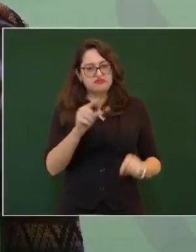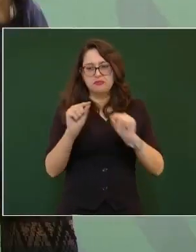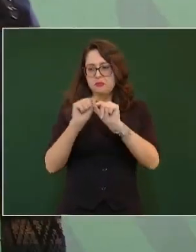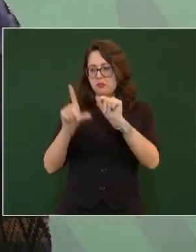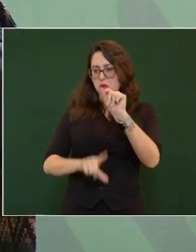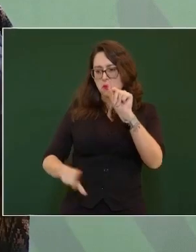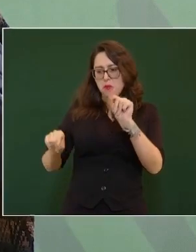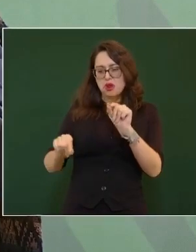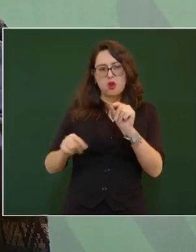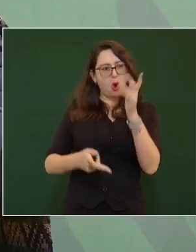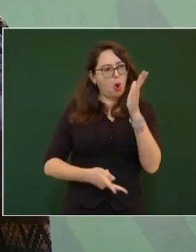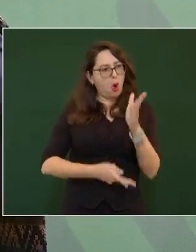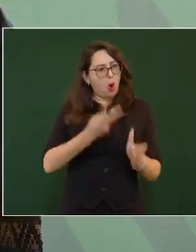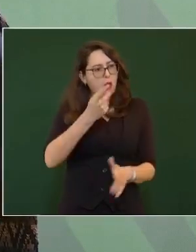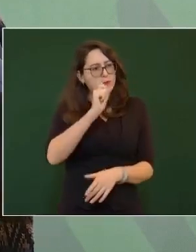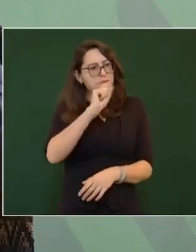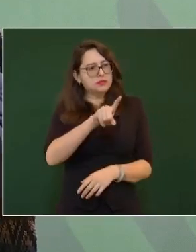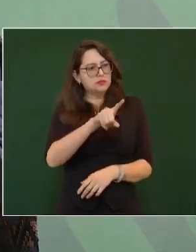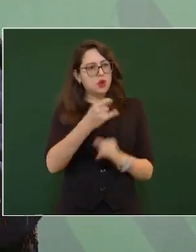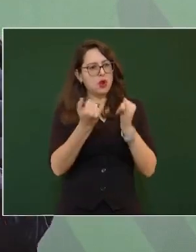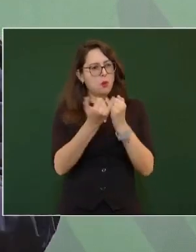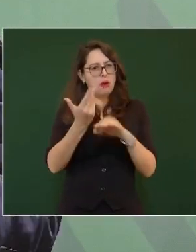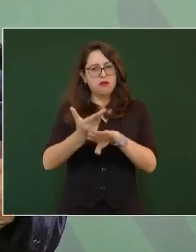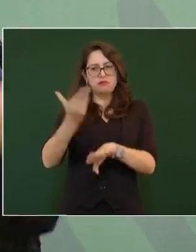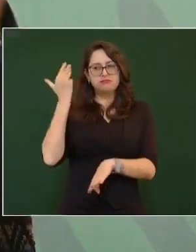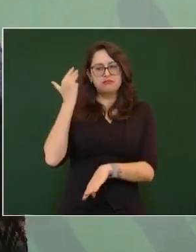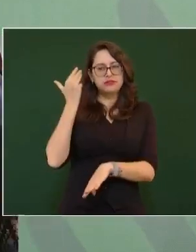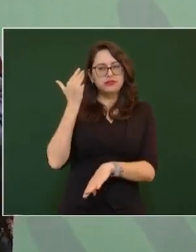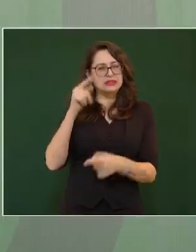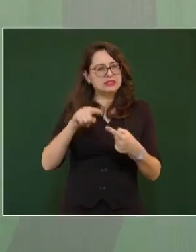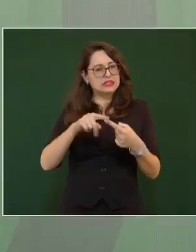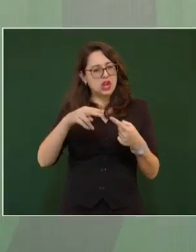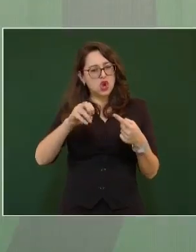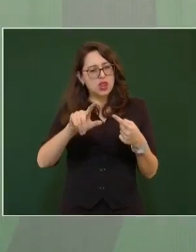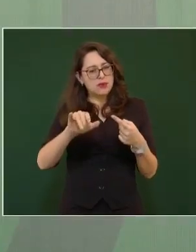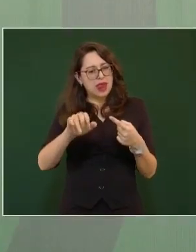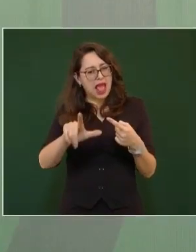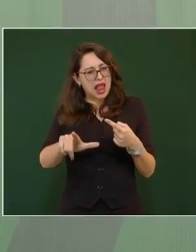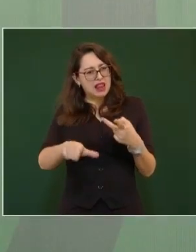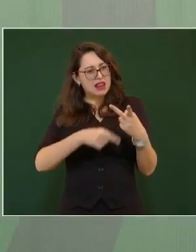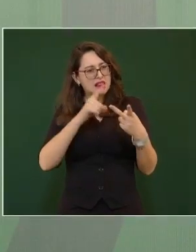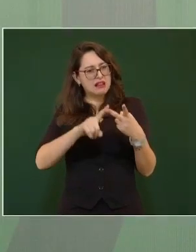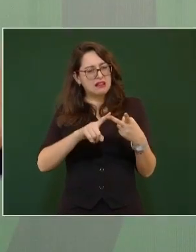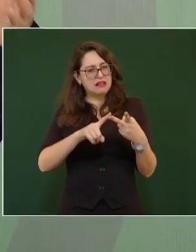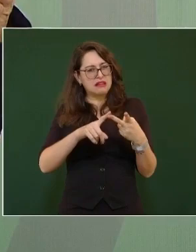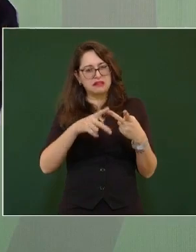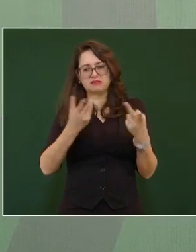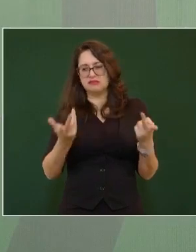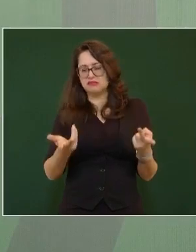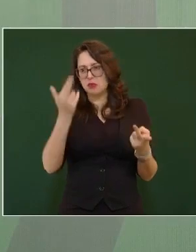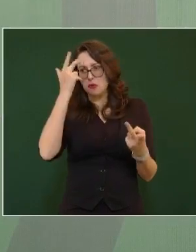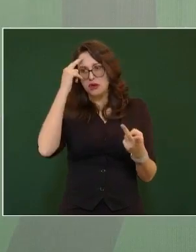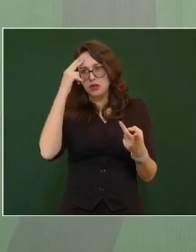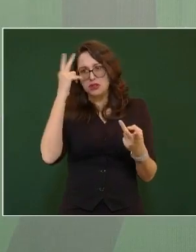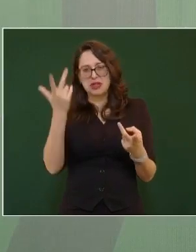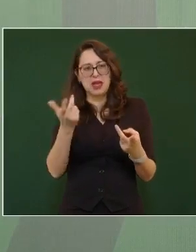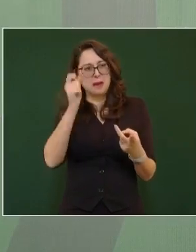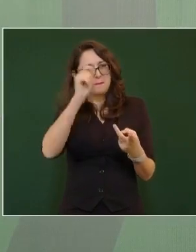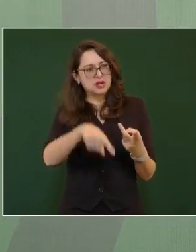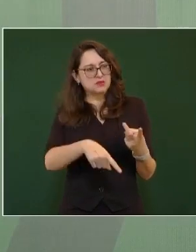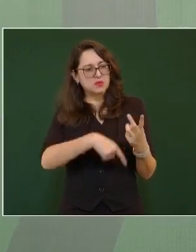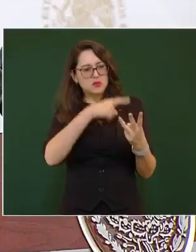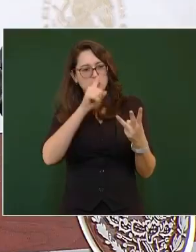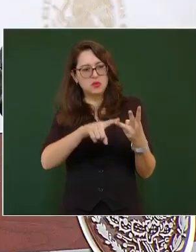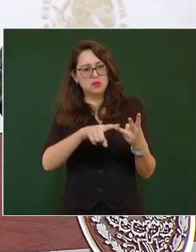la política neoliberal, neoporfirista, el conservadurismo. Creo que